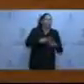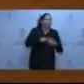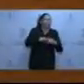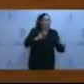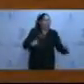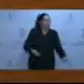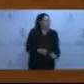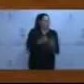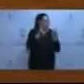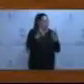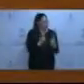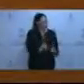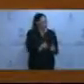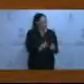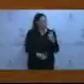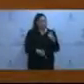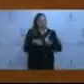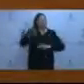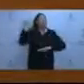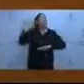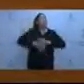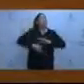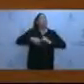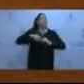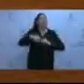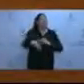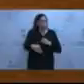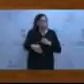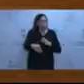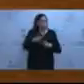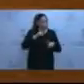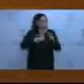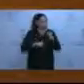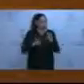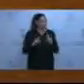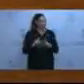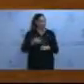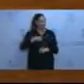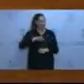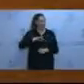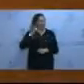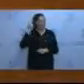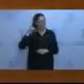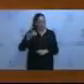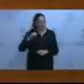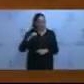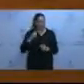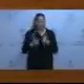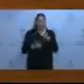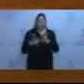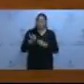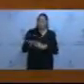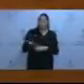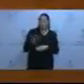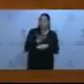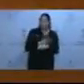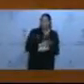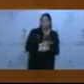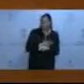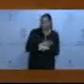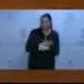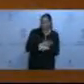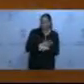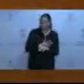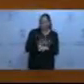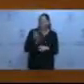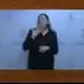pendientes y en qué plazo, ¿no? Y, sobre todo, también querríamos saber en ese preconcurso, señora consejera, quién y cómo